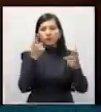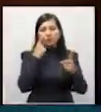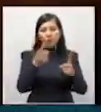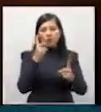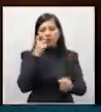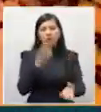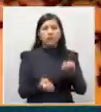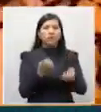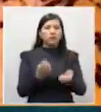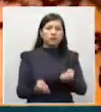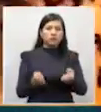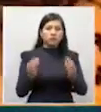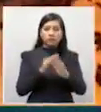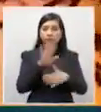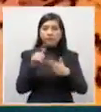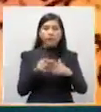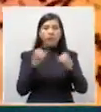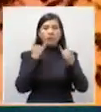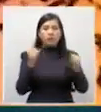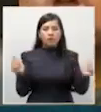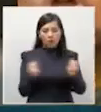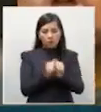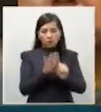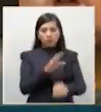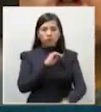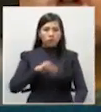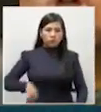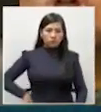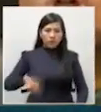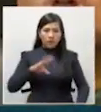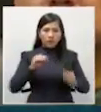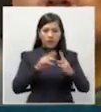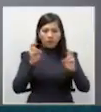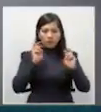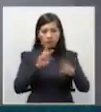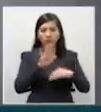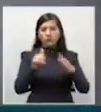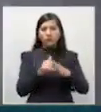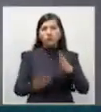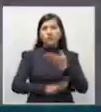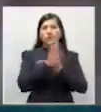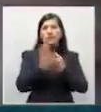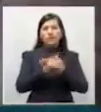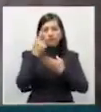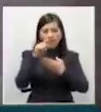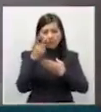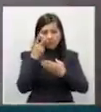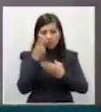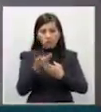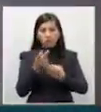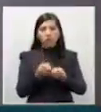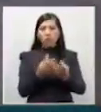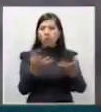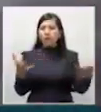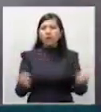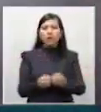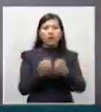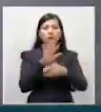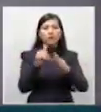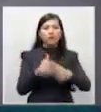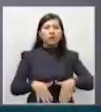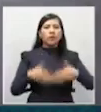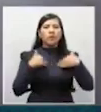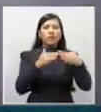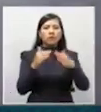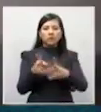realizan los relevamientos de información con los municipios y la cartera de defensa para conocer cuántas viviendas habrían sido afectadas a raíz